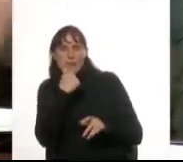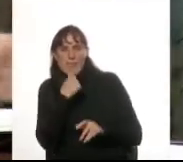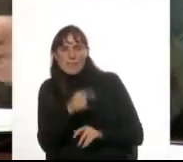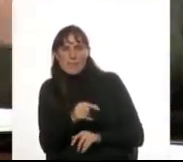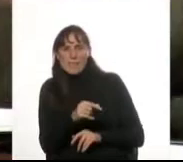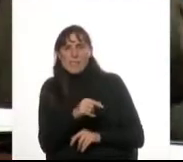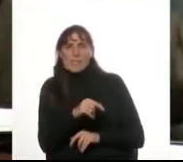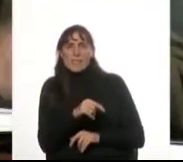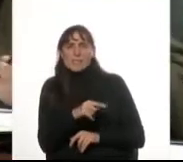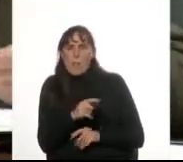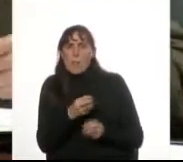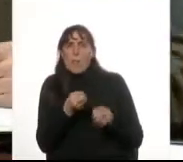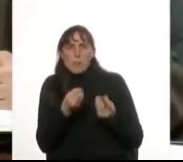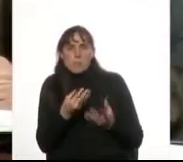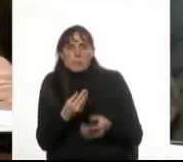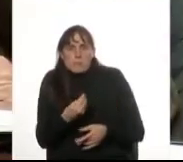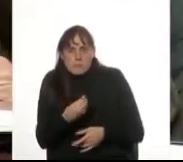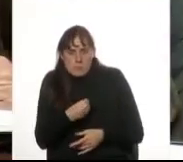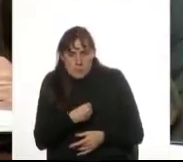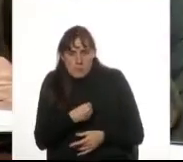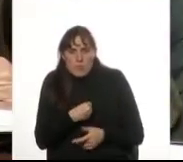enorme confianza, el compromiso,